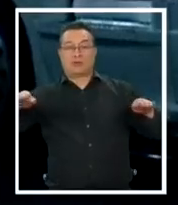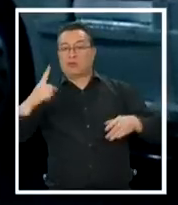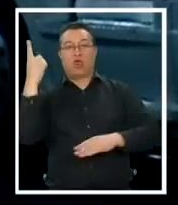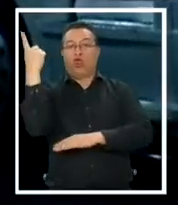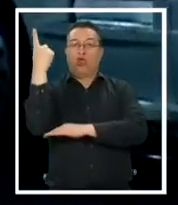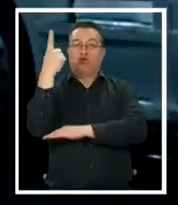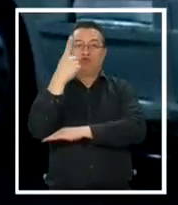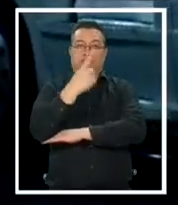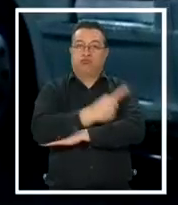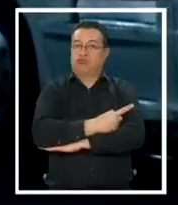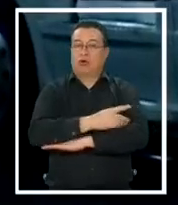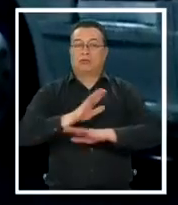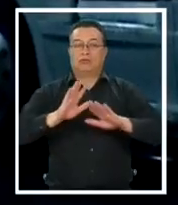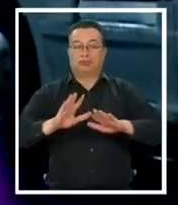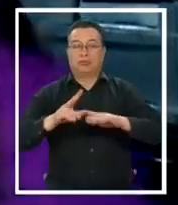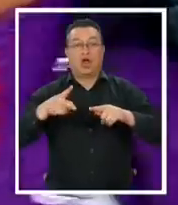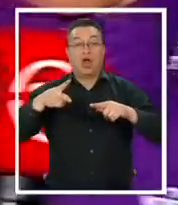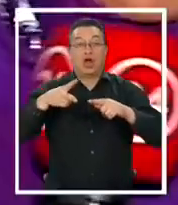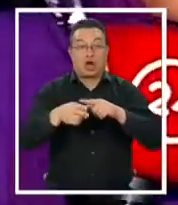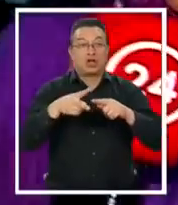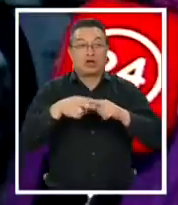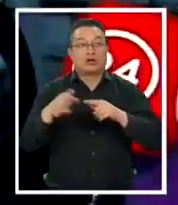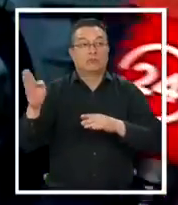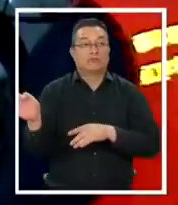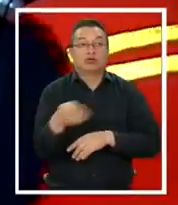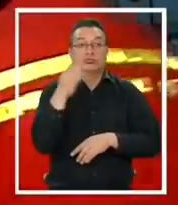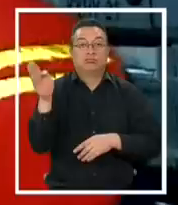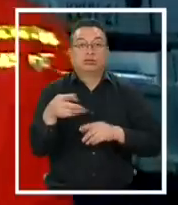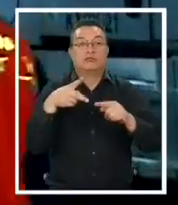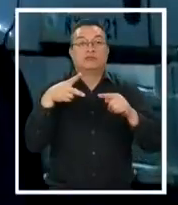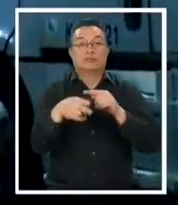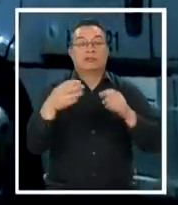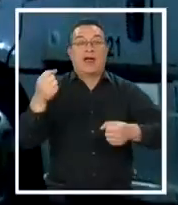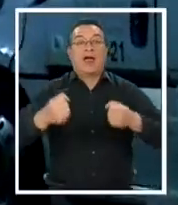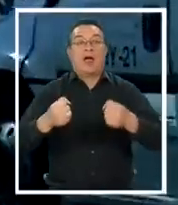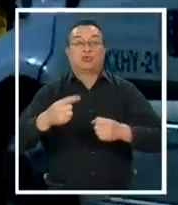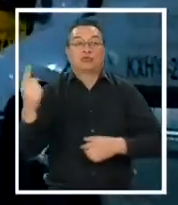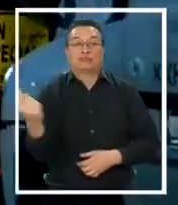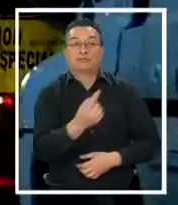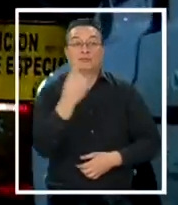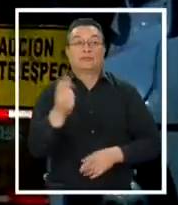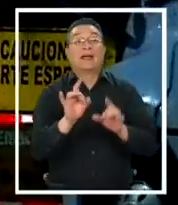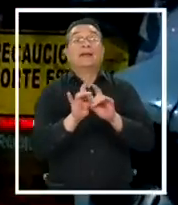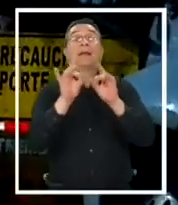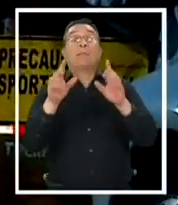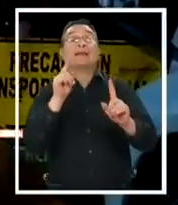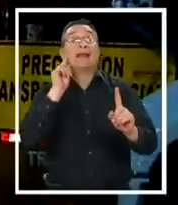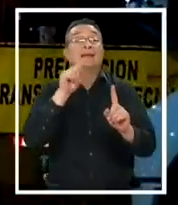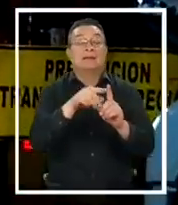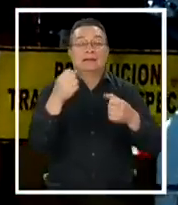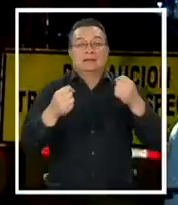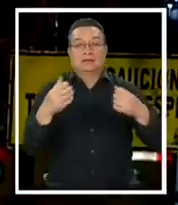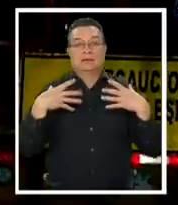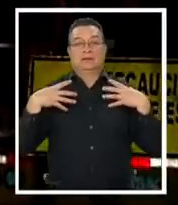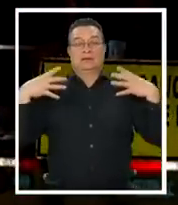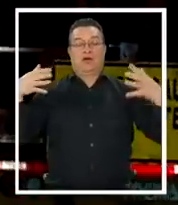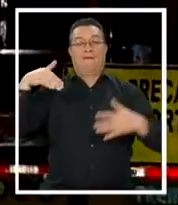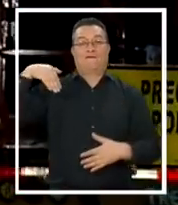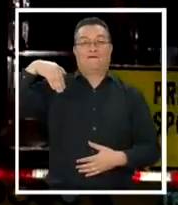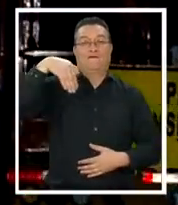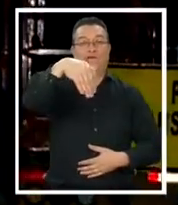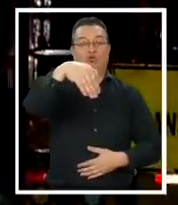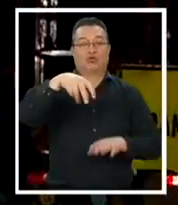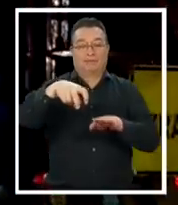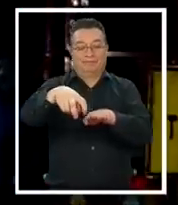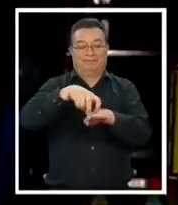día cortando el paso, por supuesto, para lo que es los vehículos, especialmente para los vehículos grandes. Hablemos de buses de